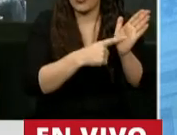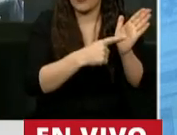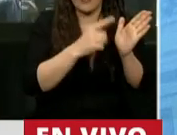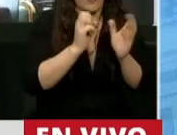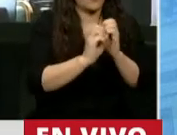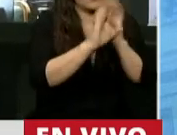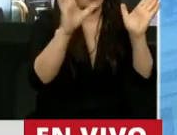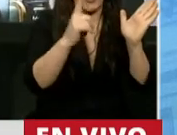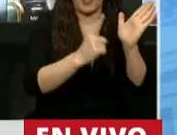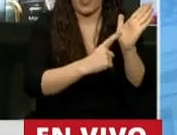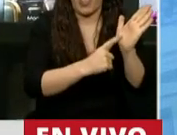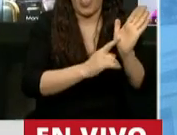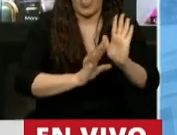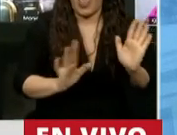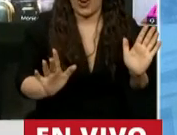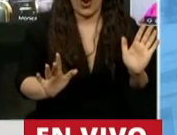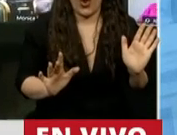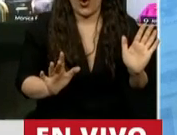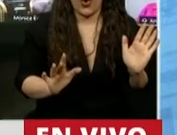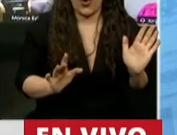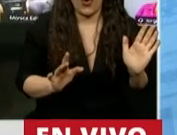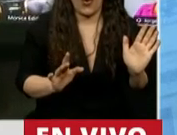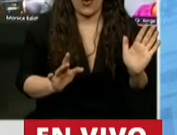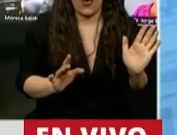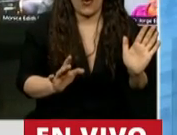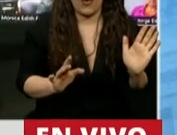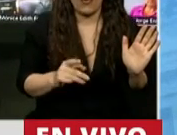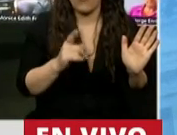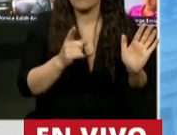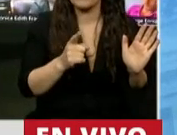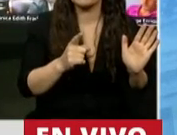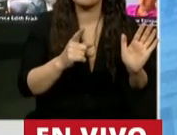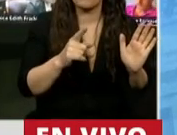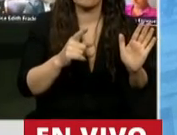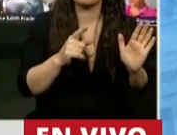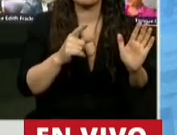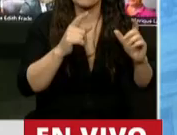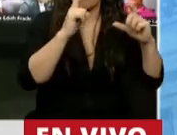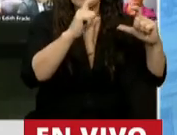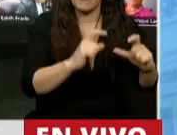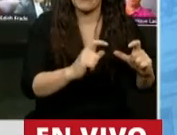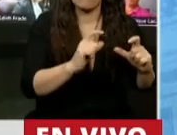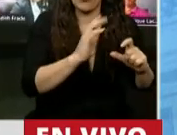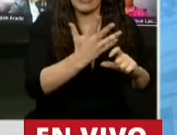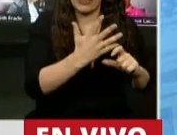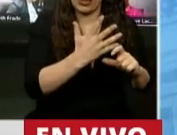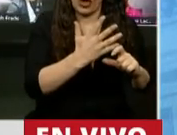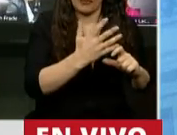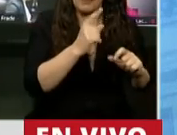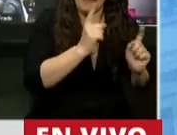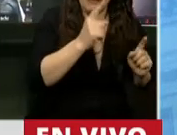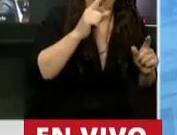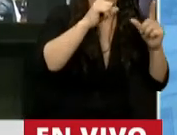claro y aquí aplica directamente lo que establece el quinto párrafo del inciso 2 del artículo